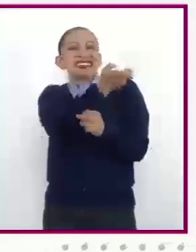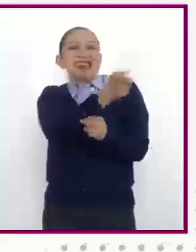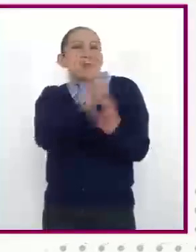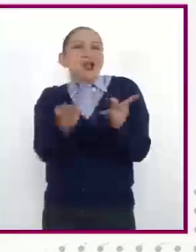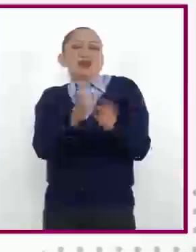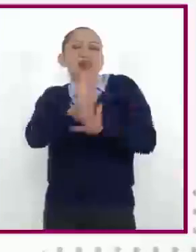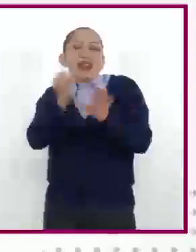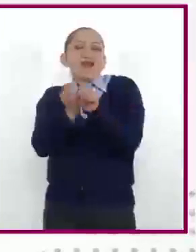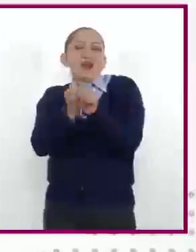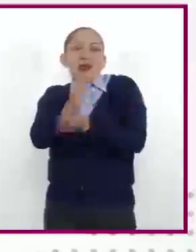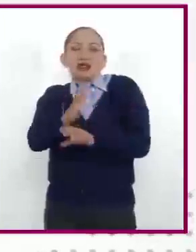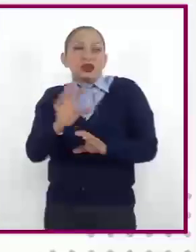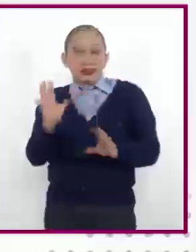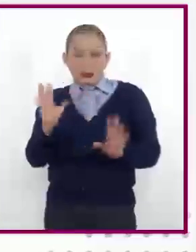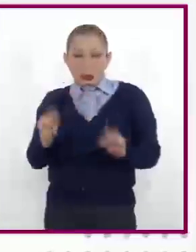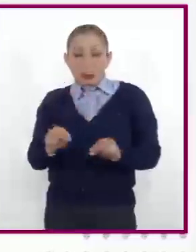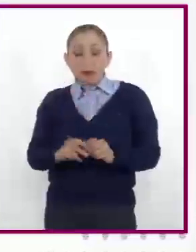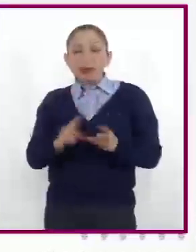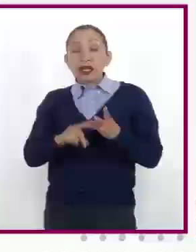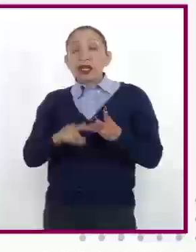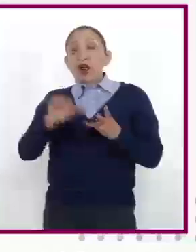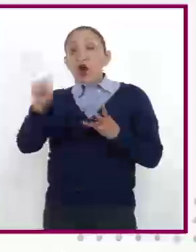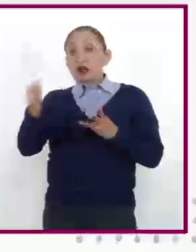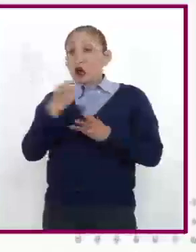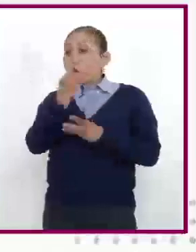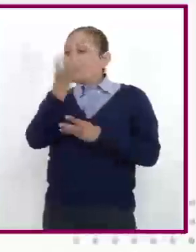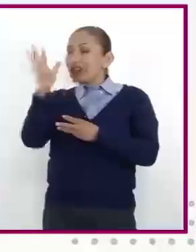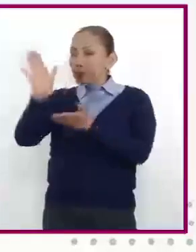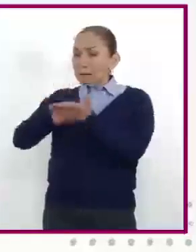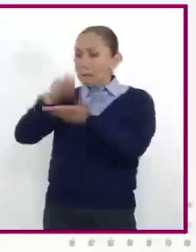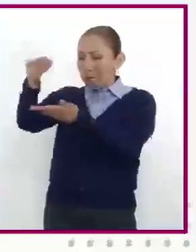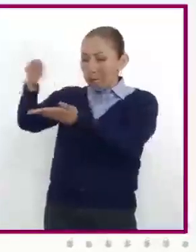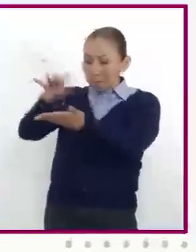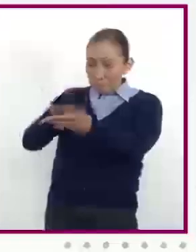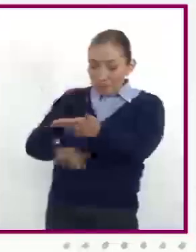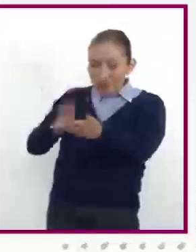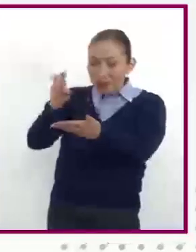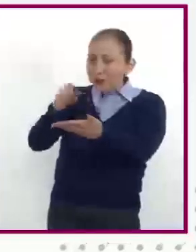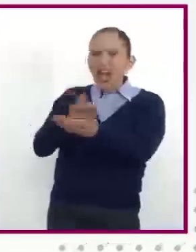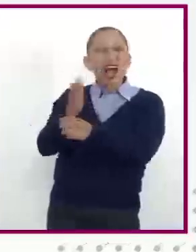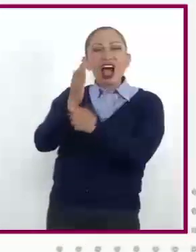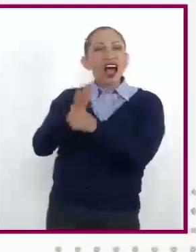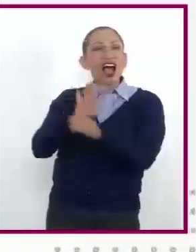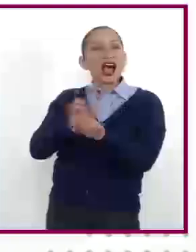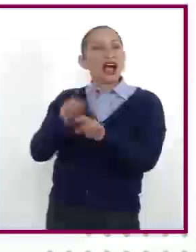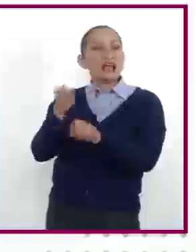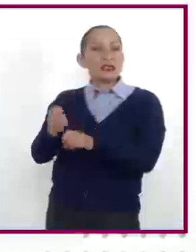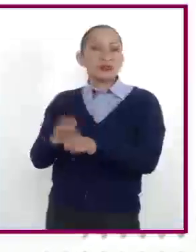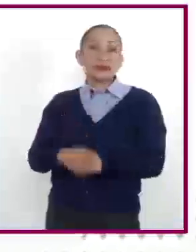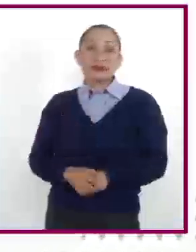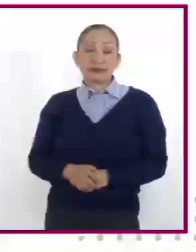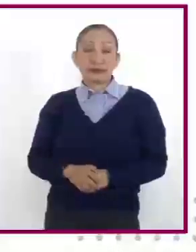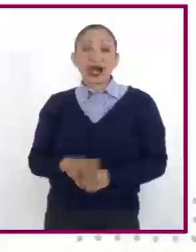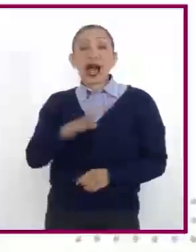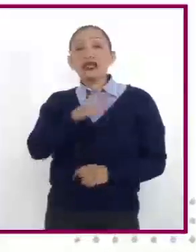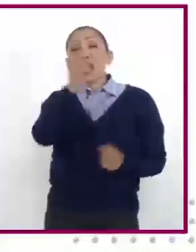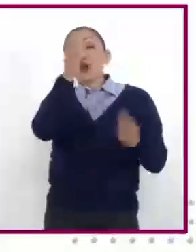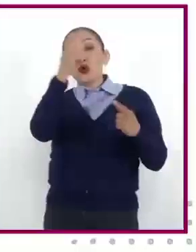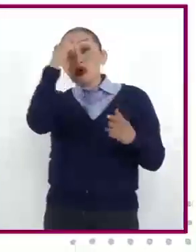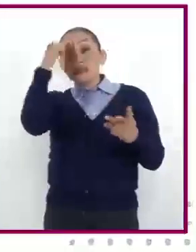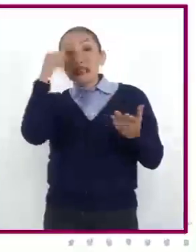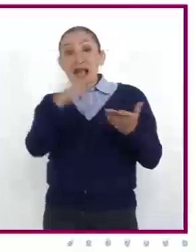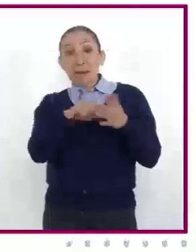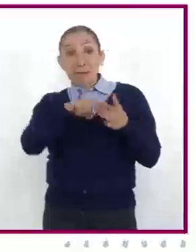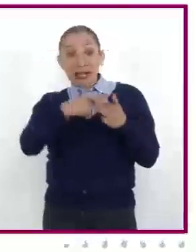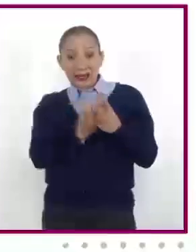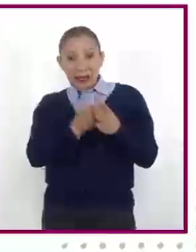buscar información, y que cualquier texto que aborde o mencione el tema general será de utilidad. Incluso hay quienes pueden